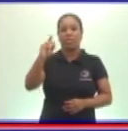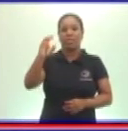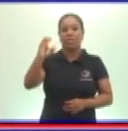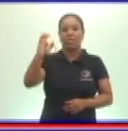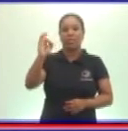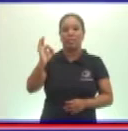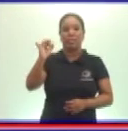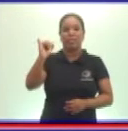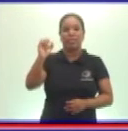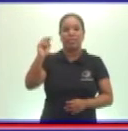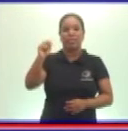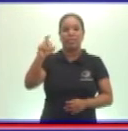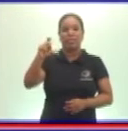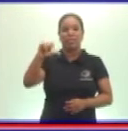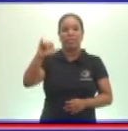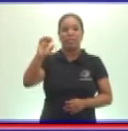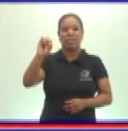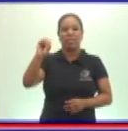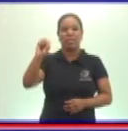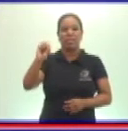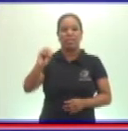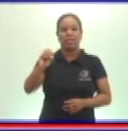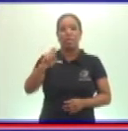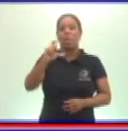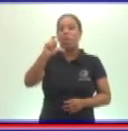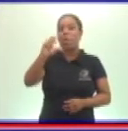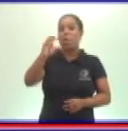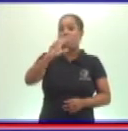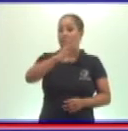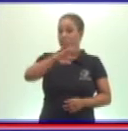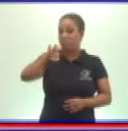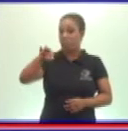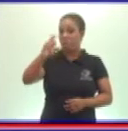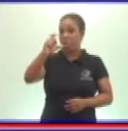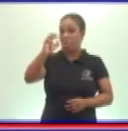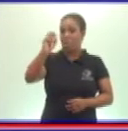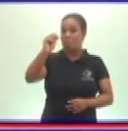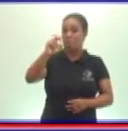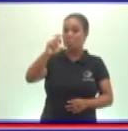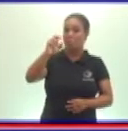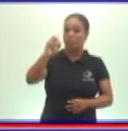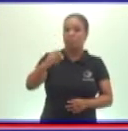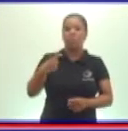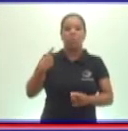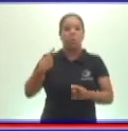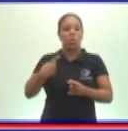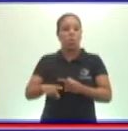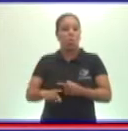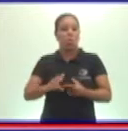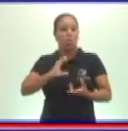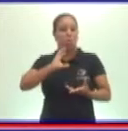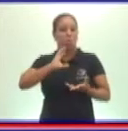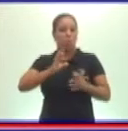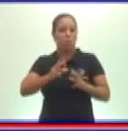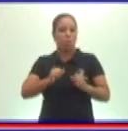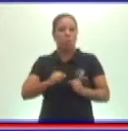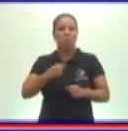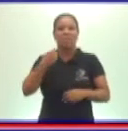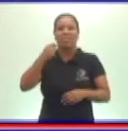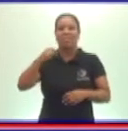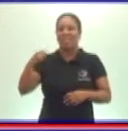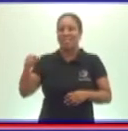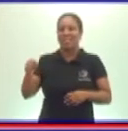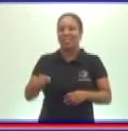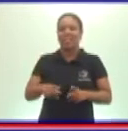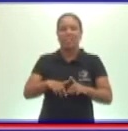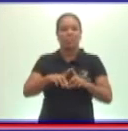conceptos? Los conceptos es el modo, tal como se refleja en la diapo que ustedes están visualizando, en que se refleja el